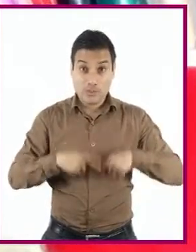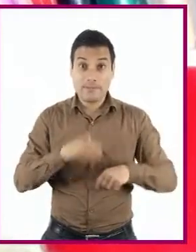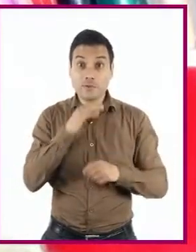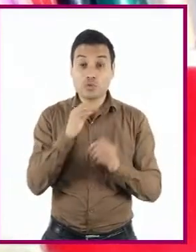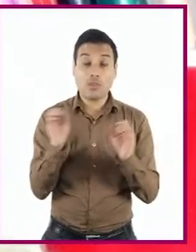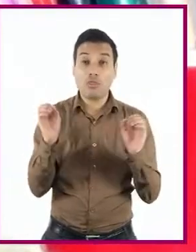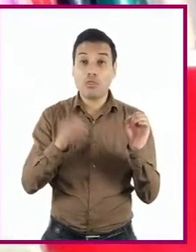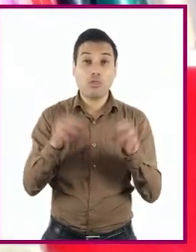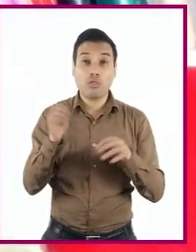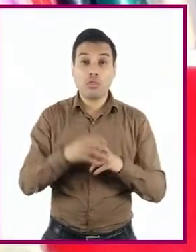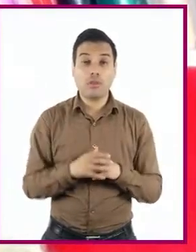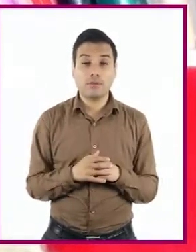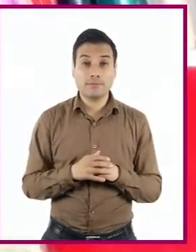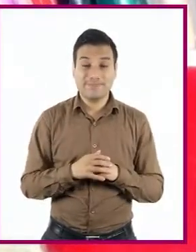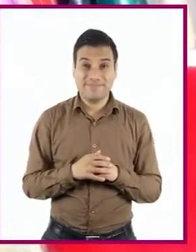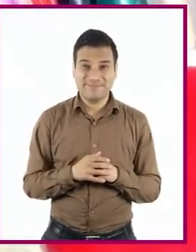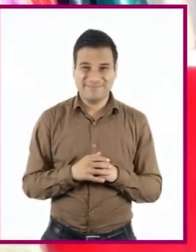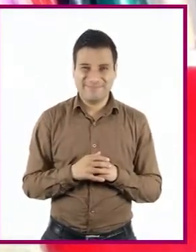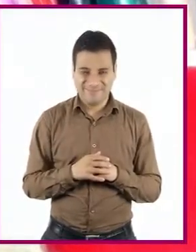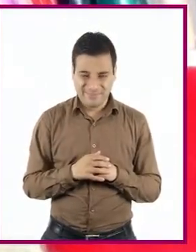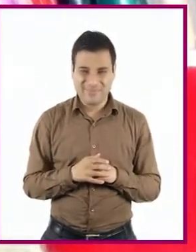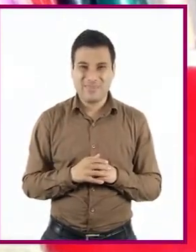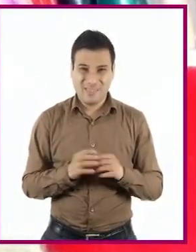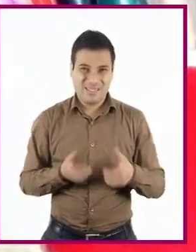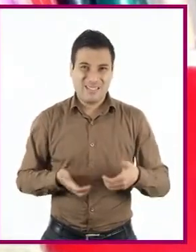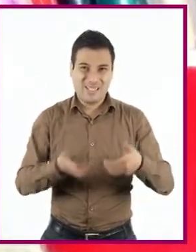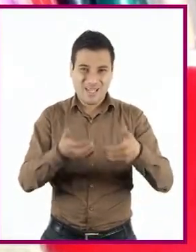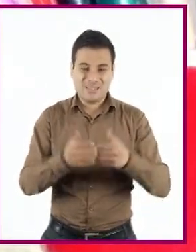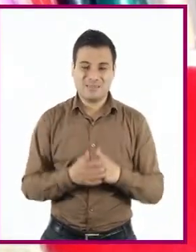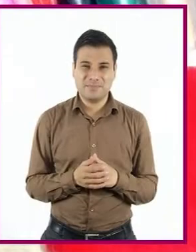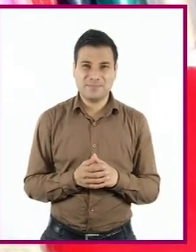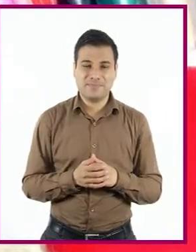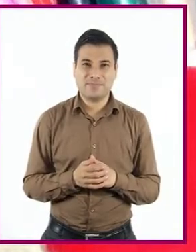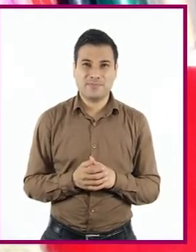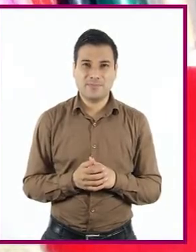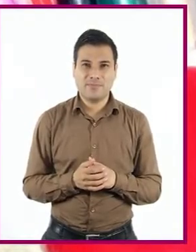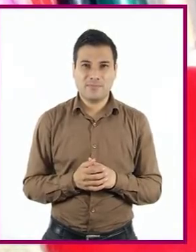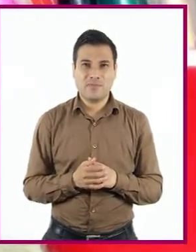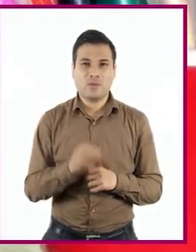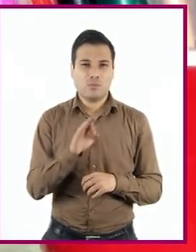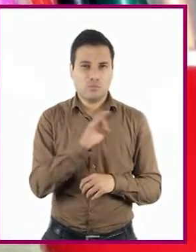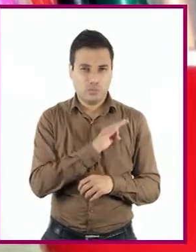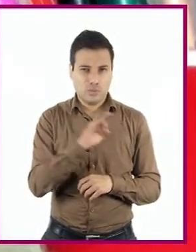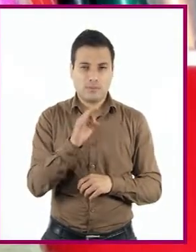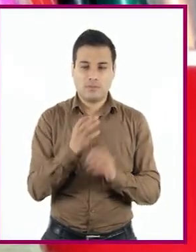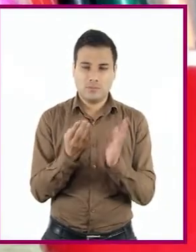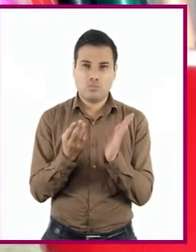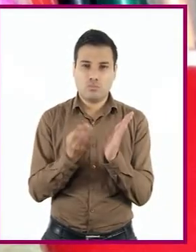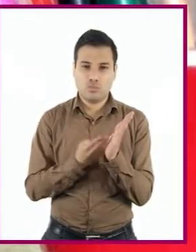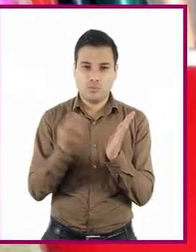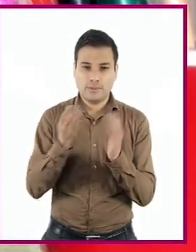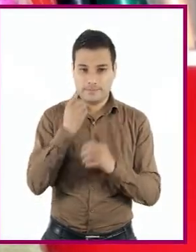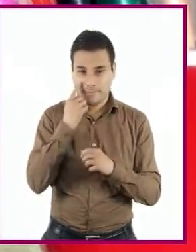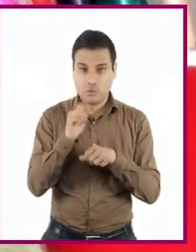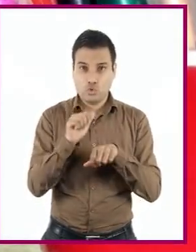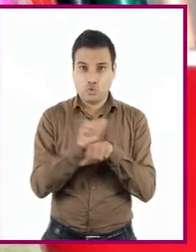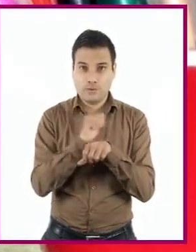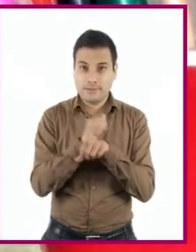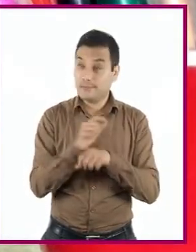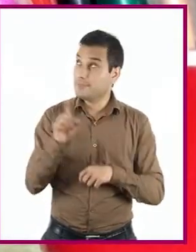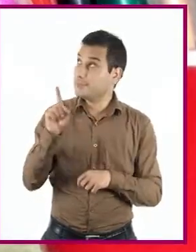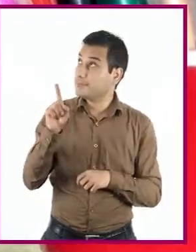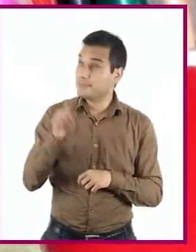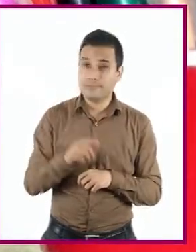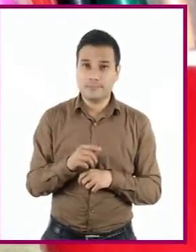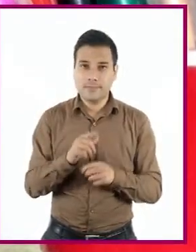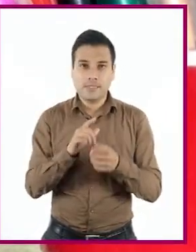basura y no la echaba en el lugar que correspondía, iba a ser multado. Este es un automóvil que recogía la basura. Acá abajo